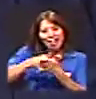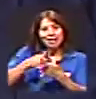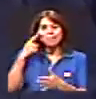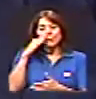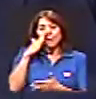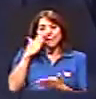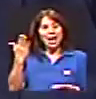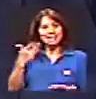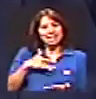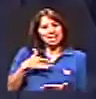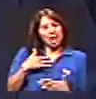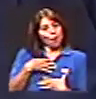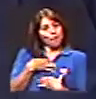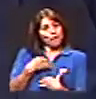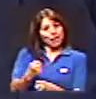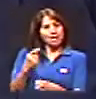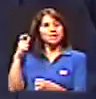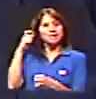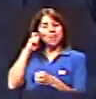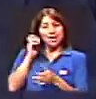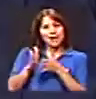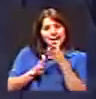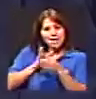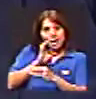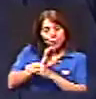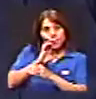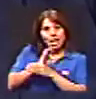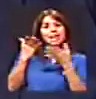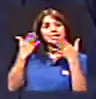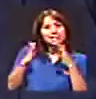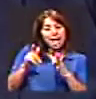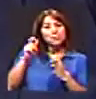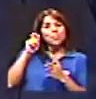en la partera que le había ayudado ya